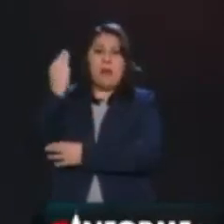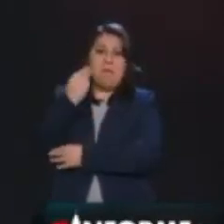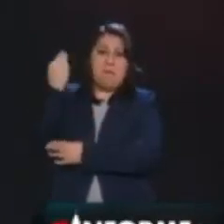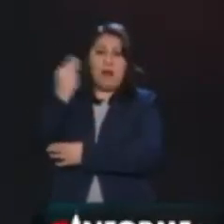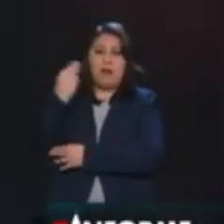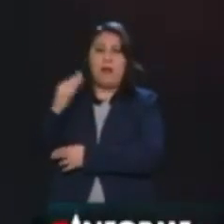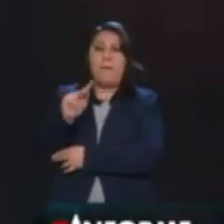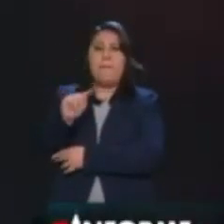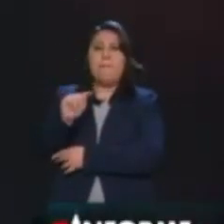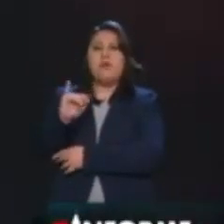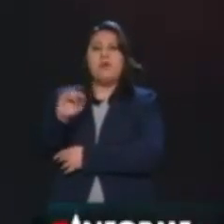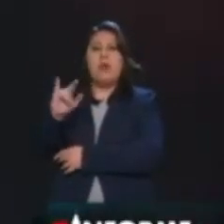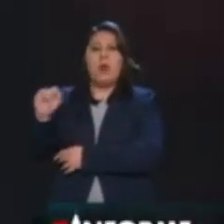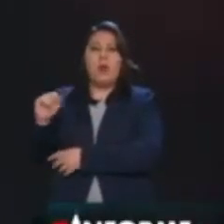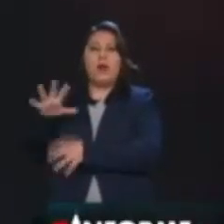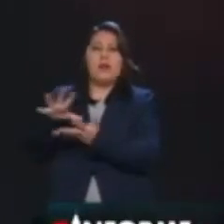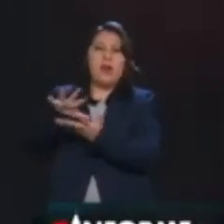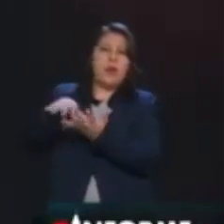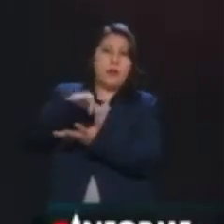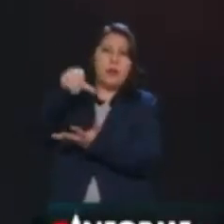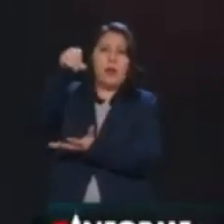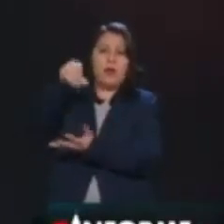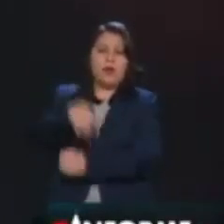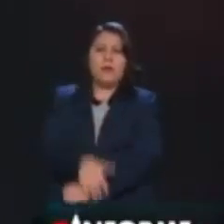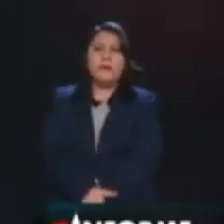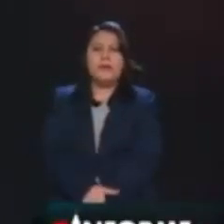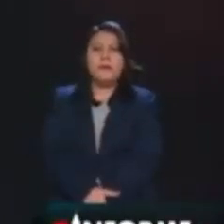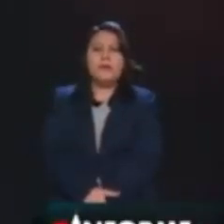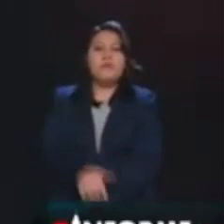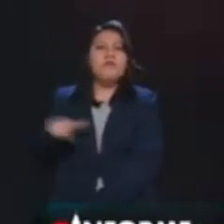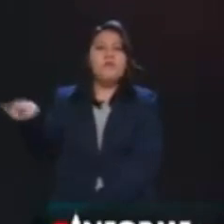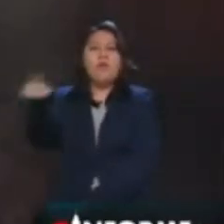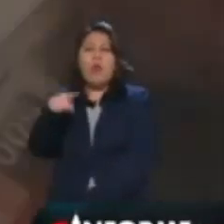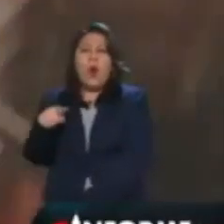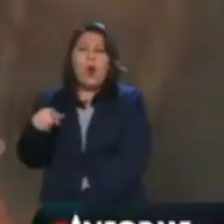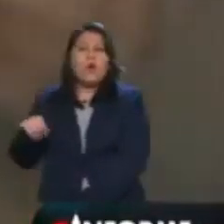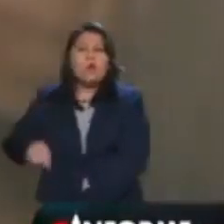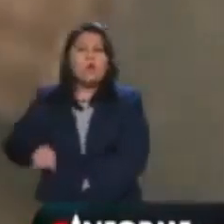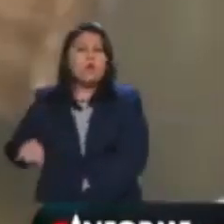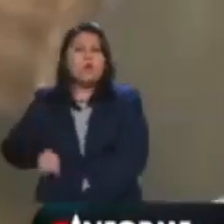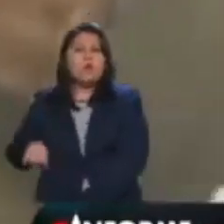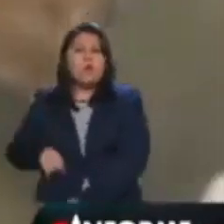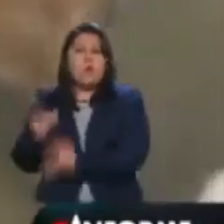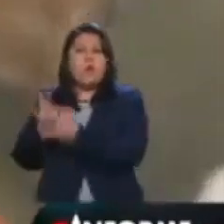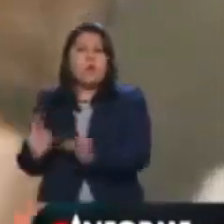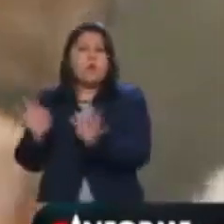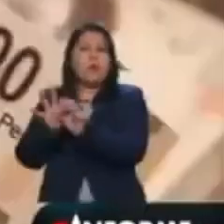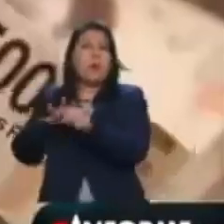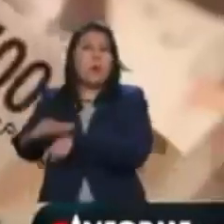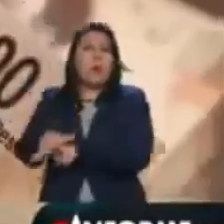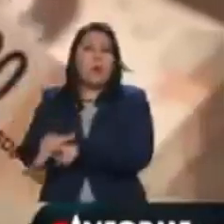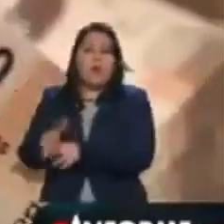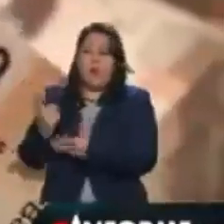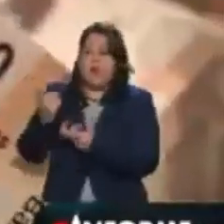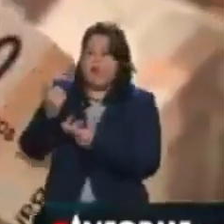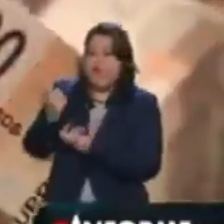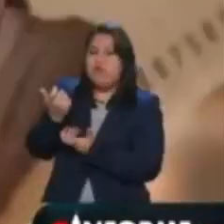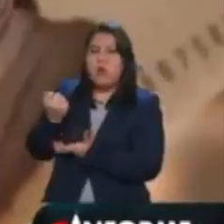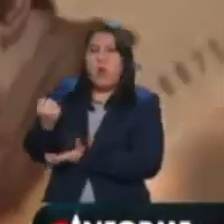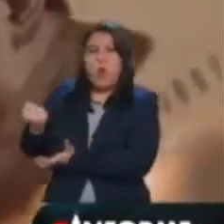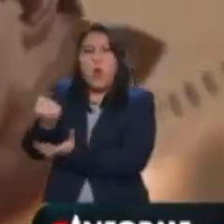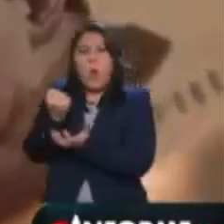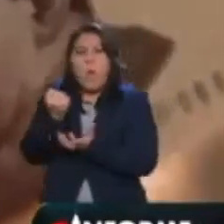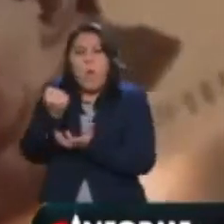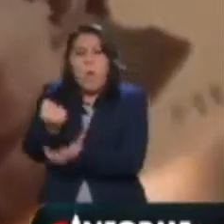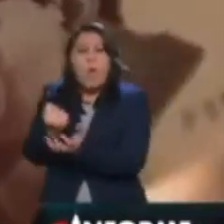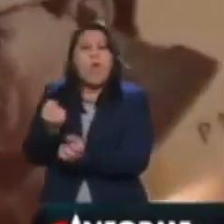Carranza. Para todos ellos, el primer rubro de interés es el presupuesto. Este se da en un contexto histórico